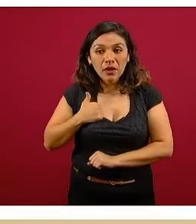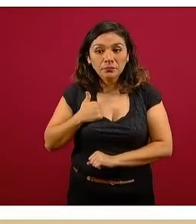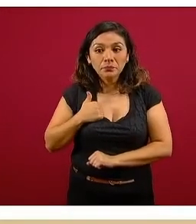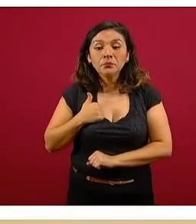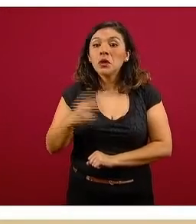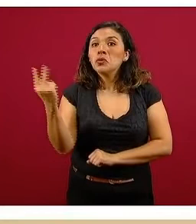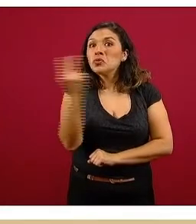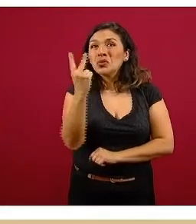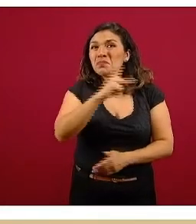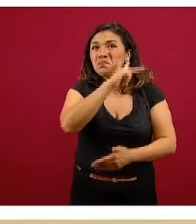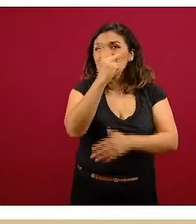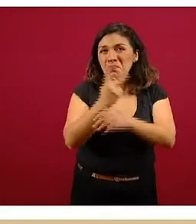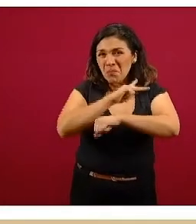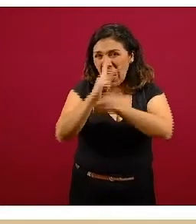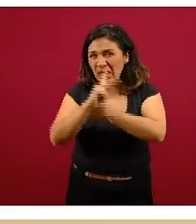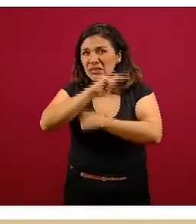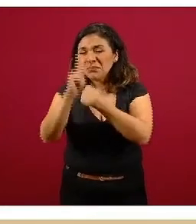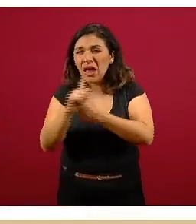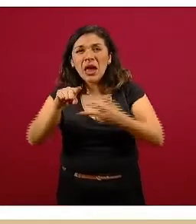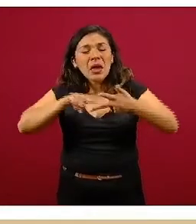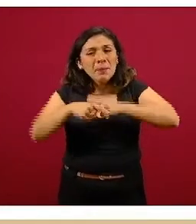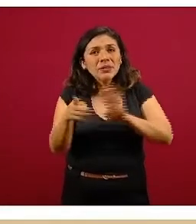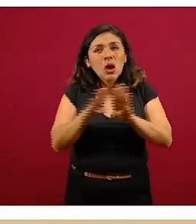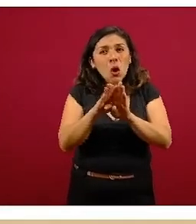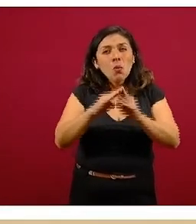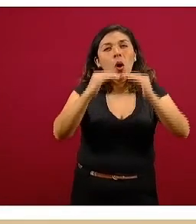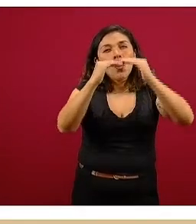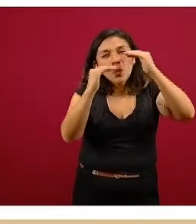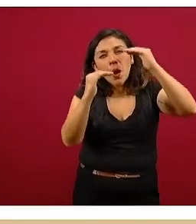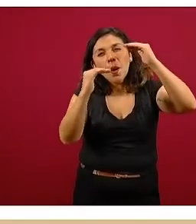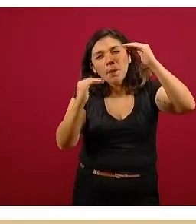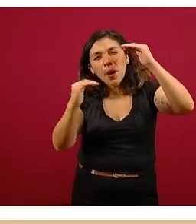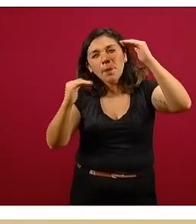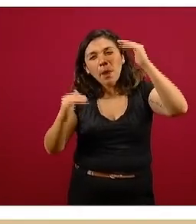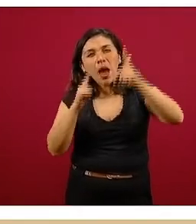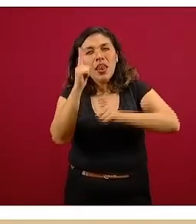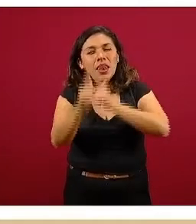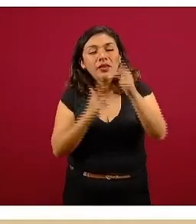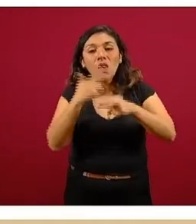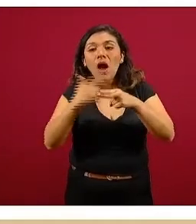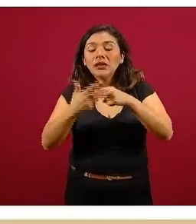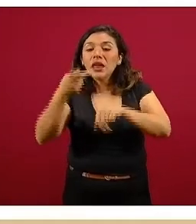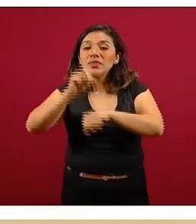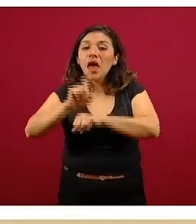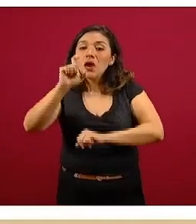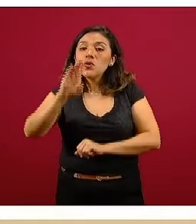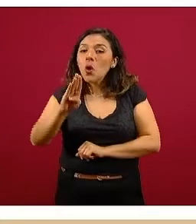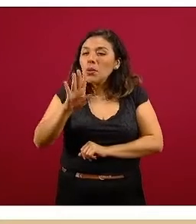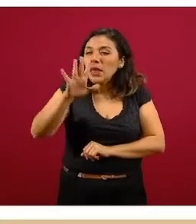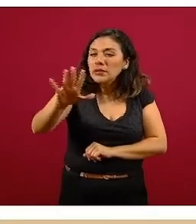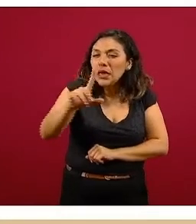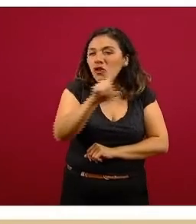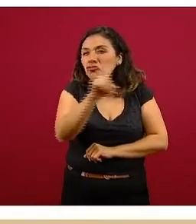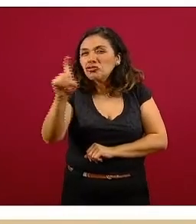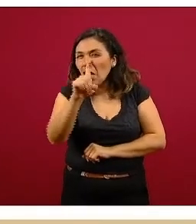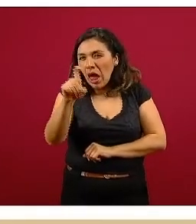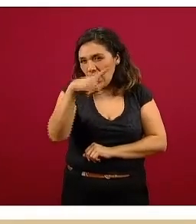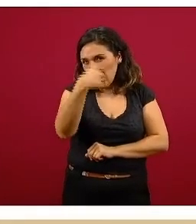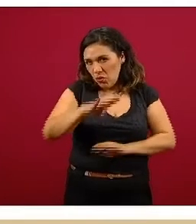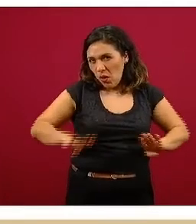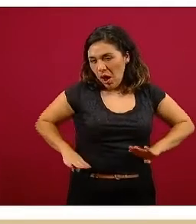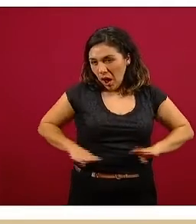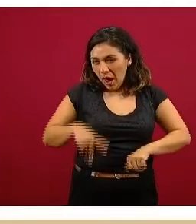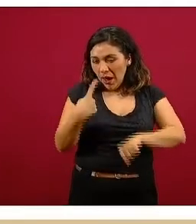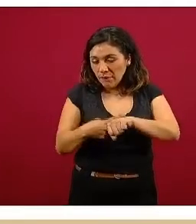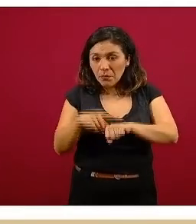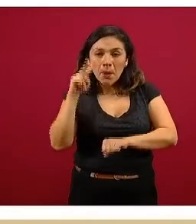mientras ambos países iniciaron también con un descenso que se dio casi hasta el día 95-100 de su epidemia, vemos